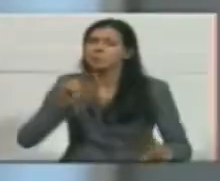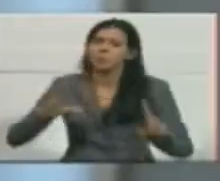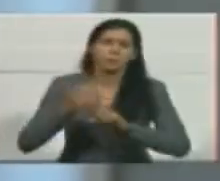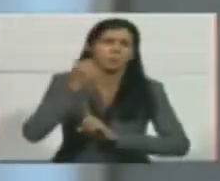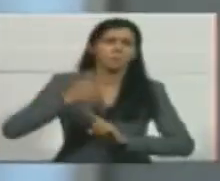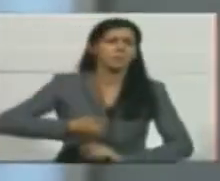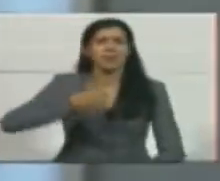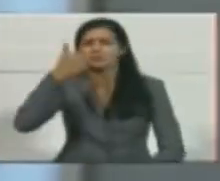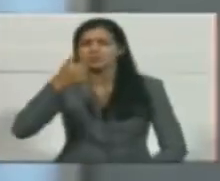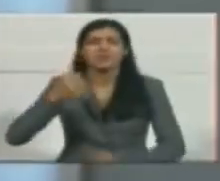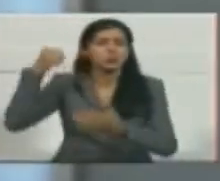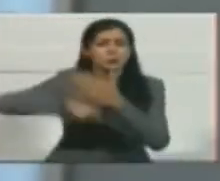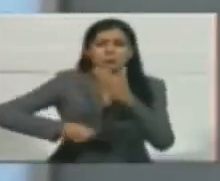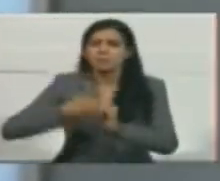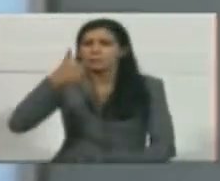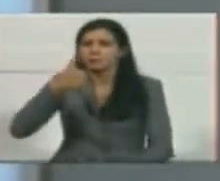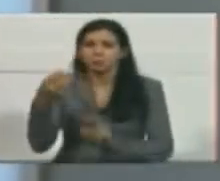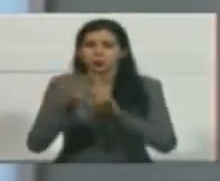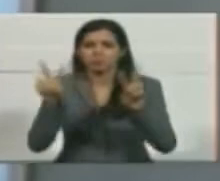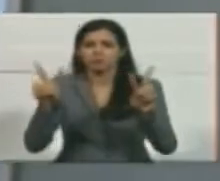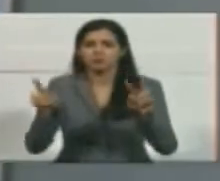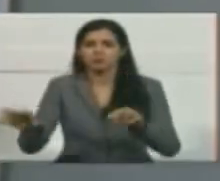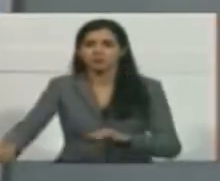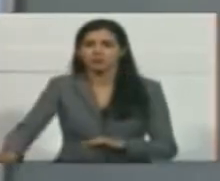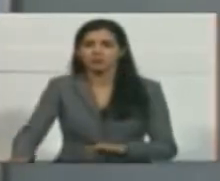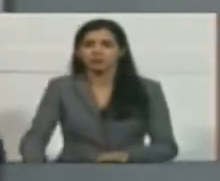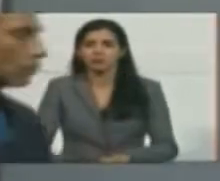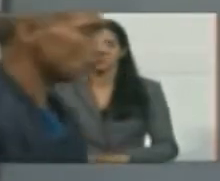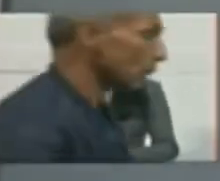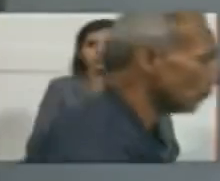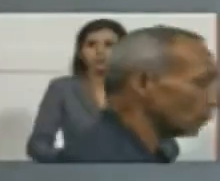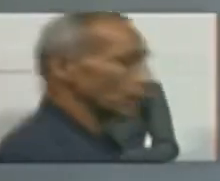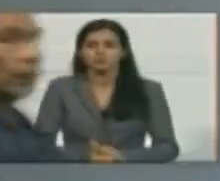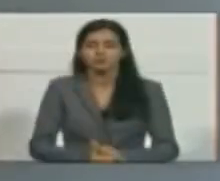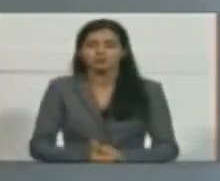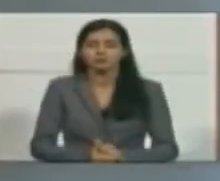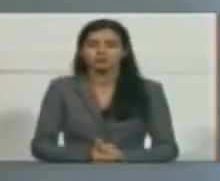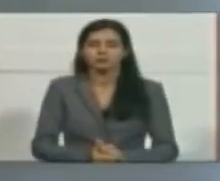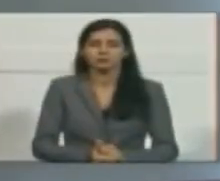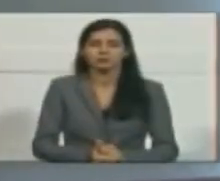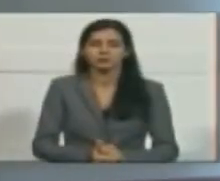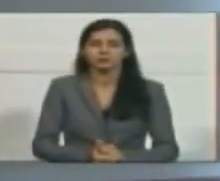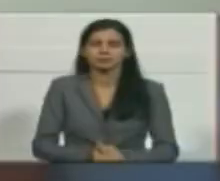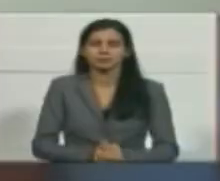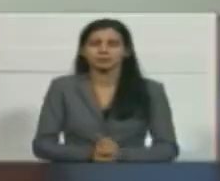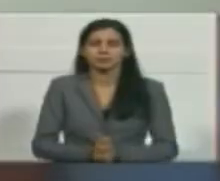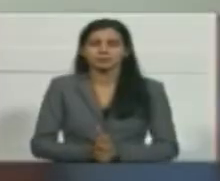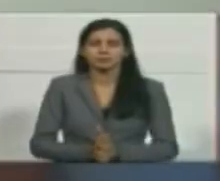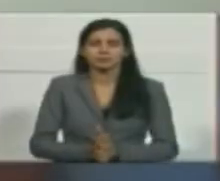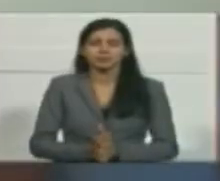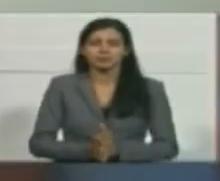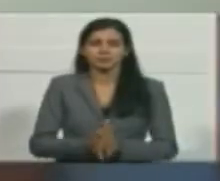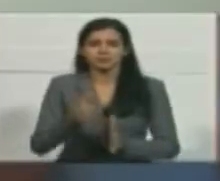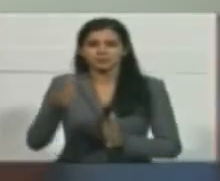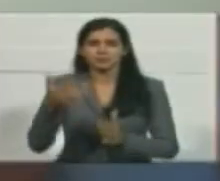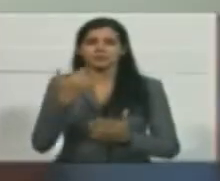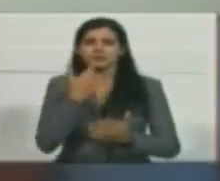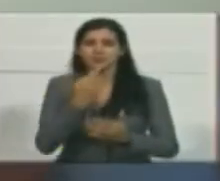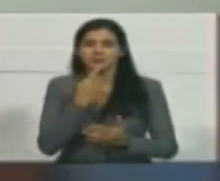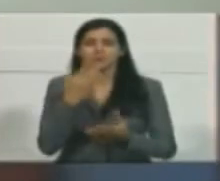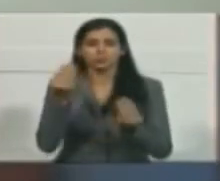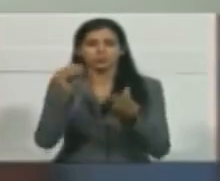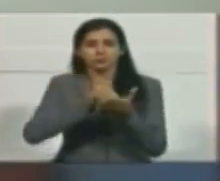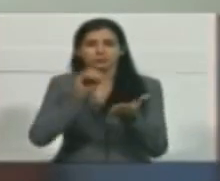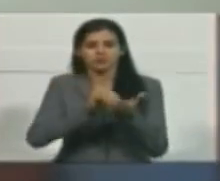por la paz en Colombia, fue Hugo Chávez Frías. Y en alguna ocasión también lo ha dicho, en ocasiones importantes, por cierto, lo ha dicho